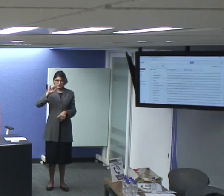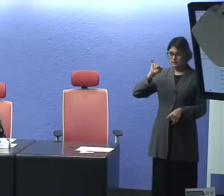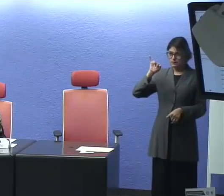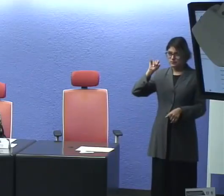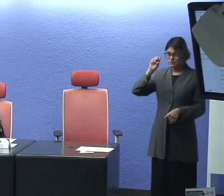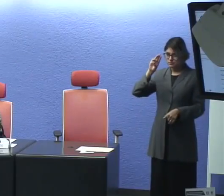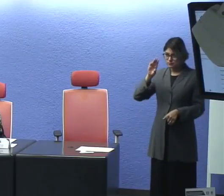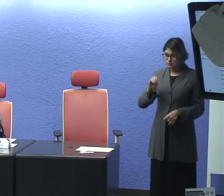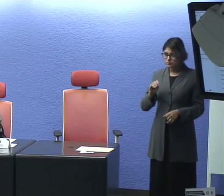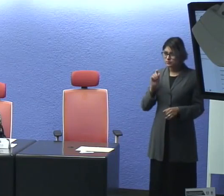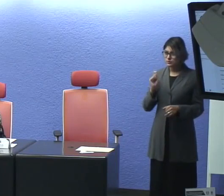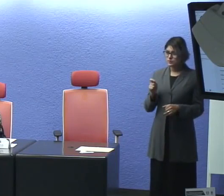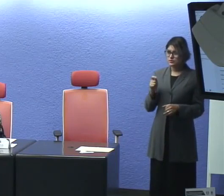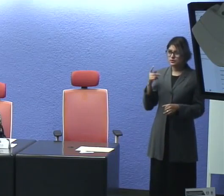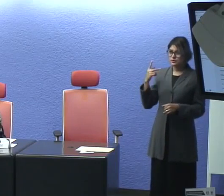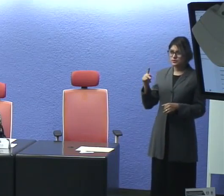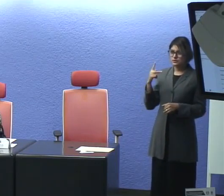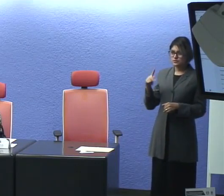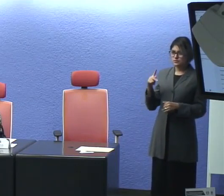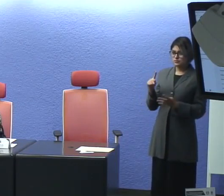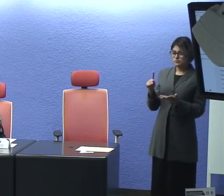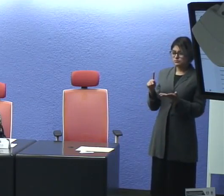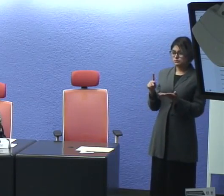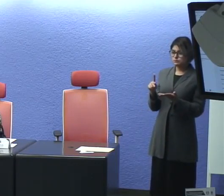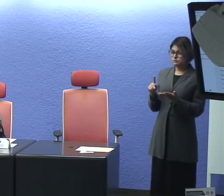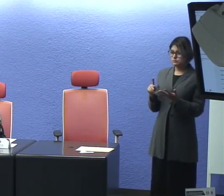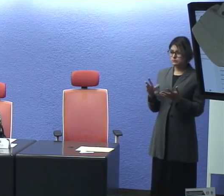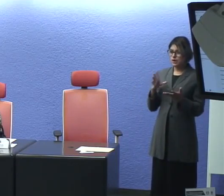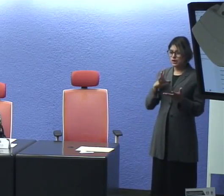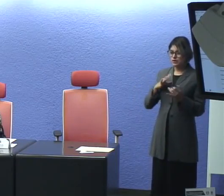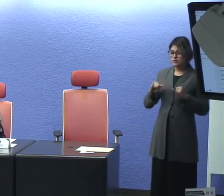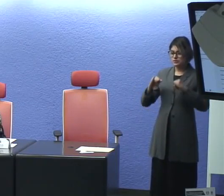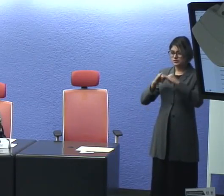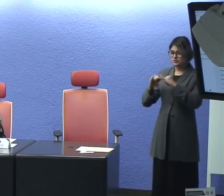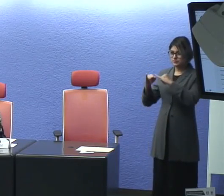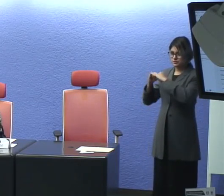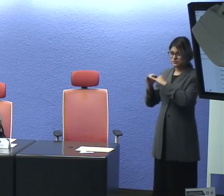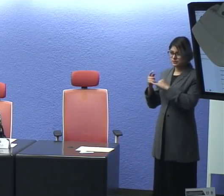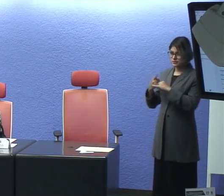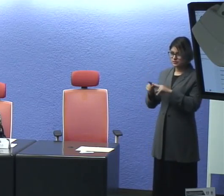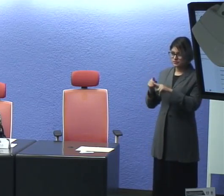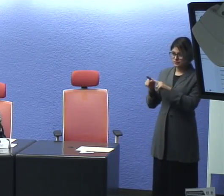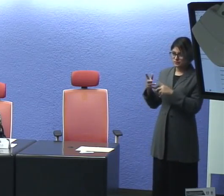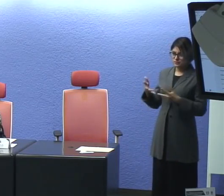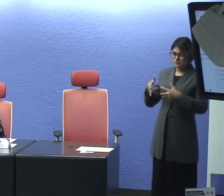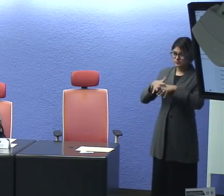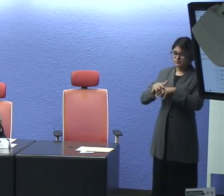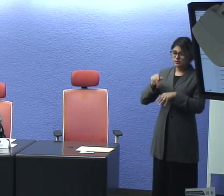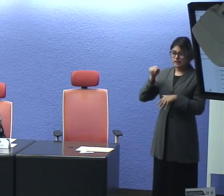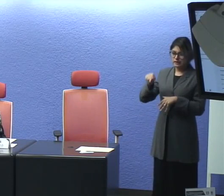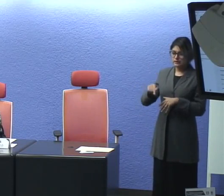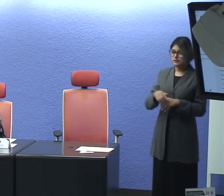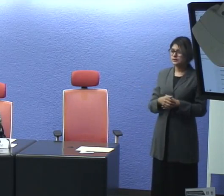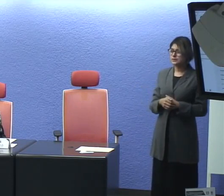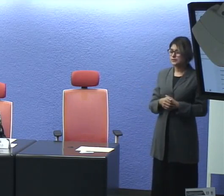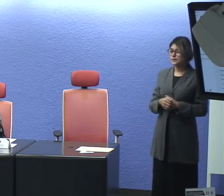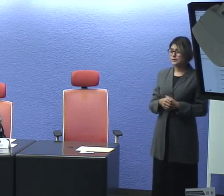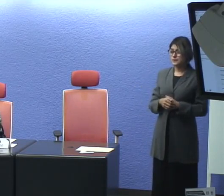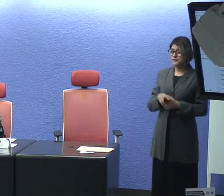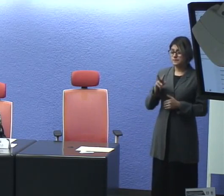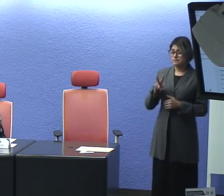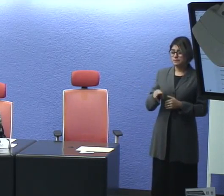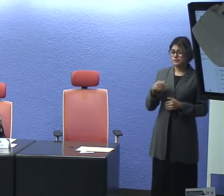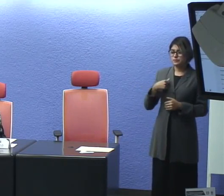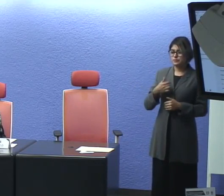del Instituto de Liderazgo Simone de Beauvoir y con el Instituto de Estudios Críticos 17. Y una